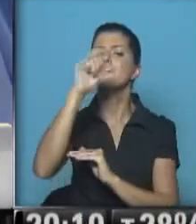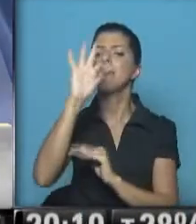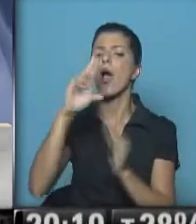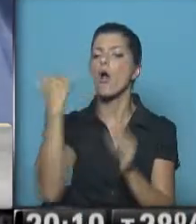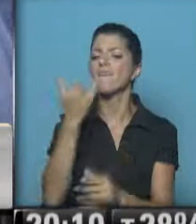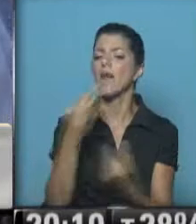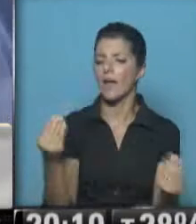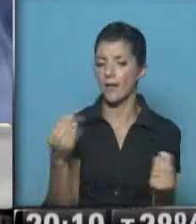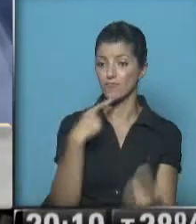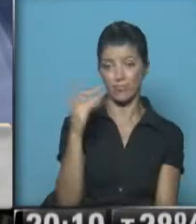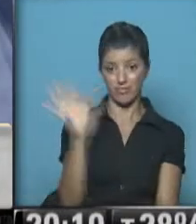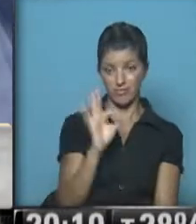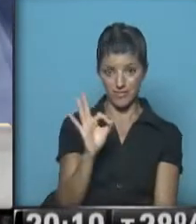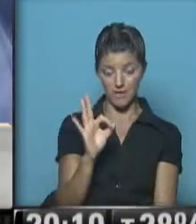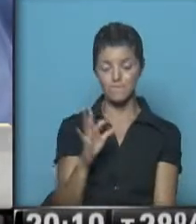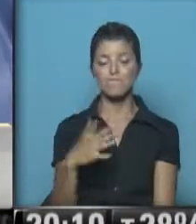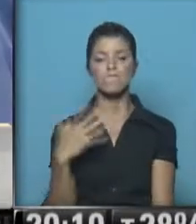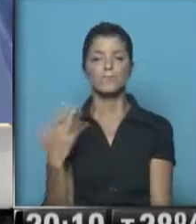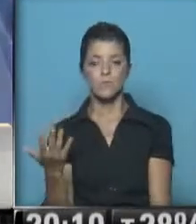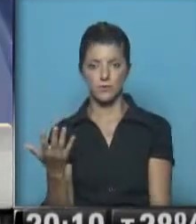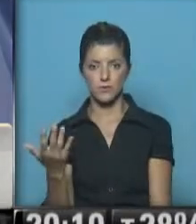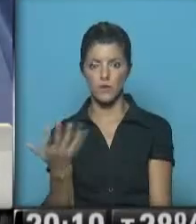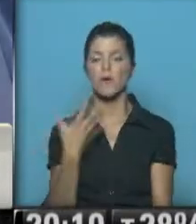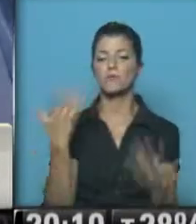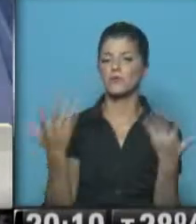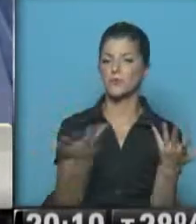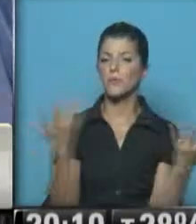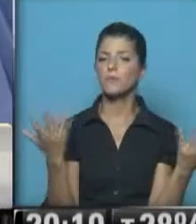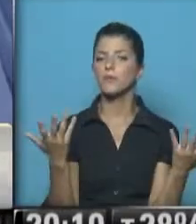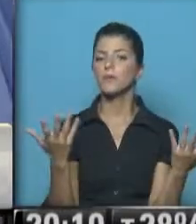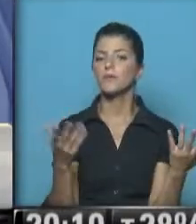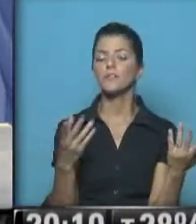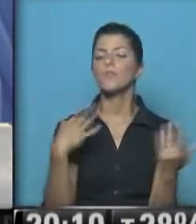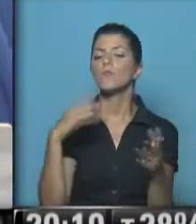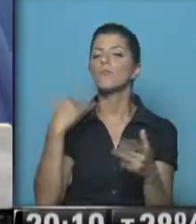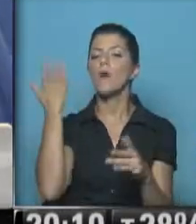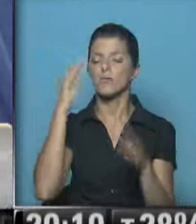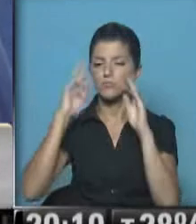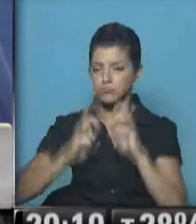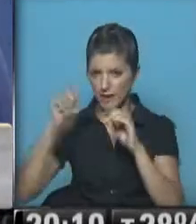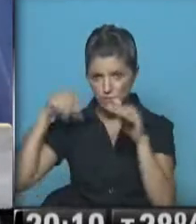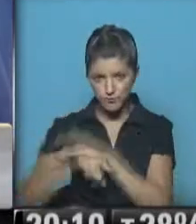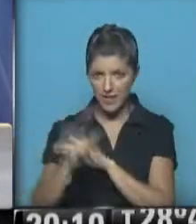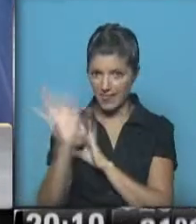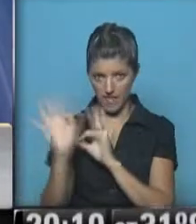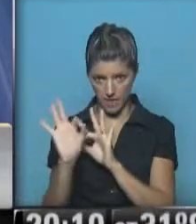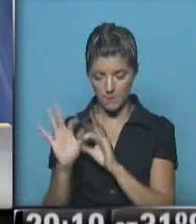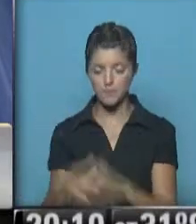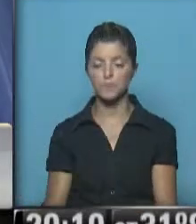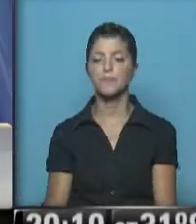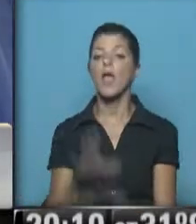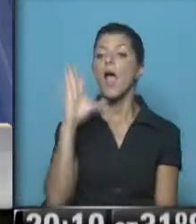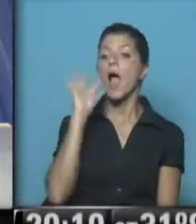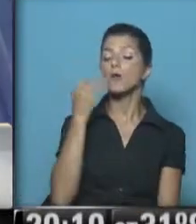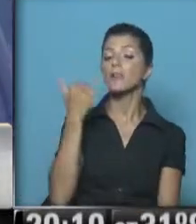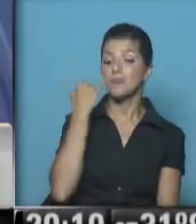medida sin frutos y sin extensión. Es decir, no se va a ir más allá en ese punto. Algo que ya venía